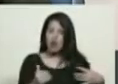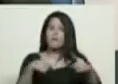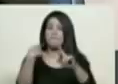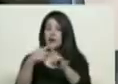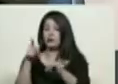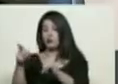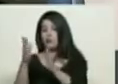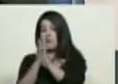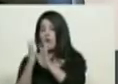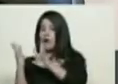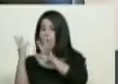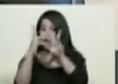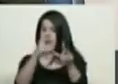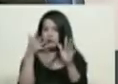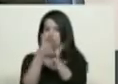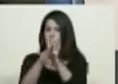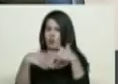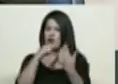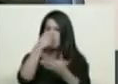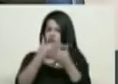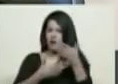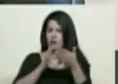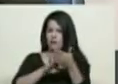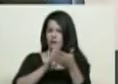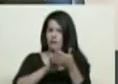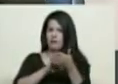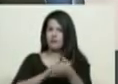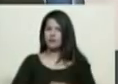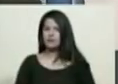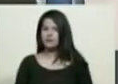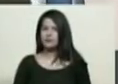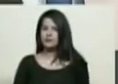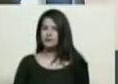si no puedo ofrecer un balance del caso han de ahorrar muchas gracias